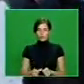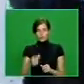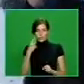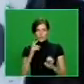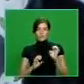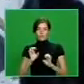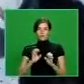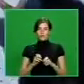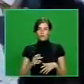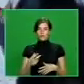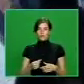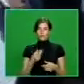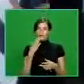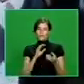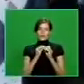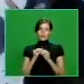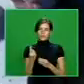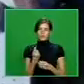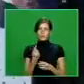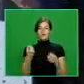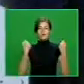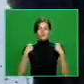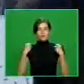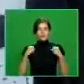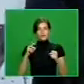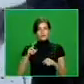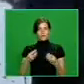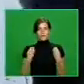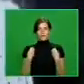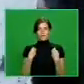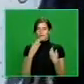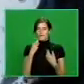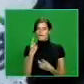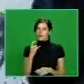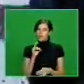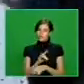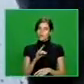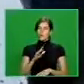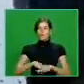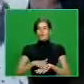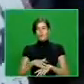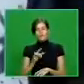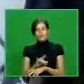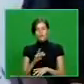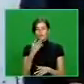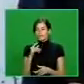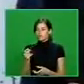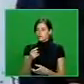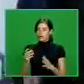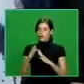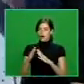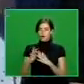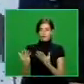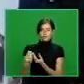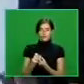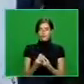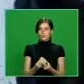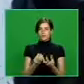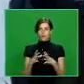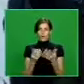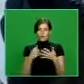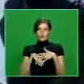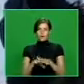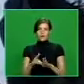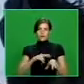queir una prática sino dónde vives si faltó la práctica Por qué faltó y a su casa y buscarlo integrar todos los niños